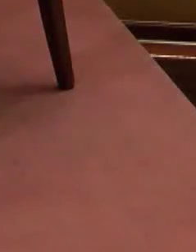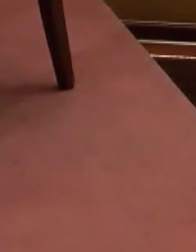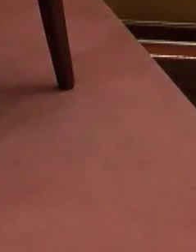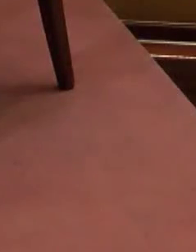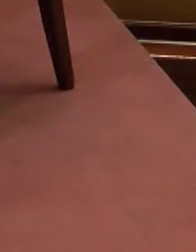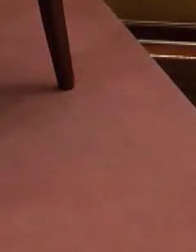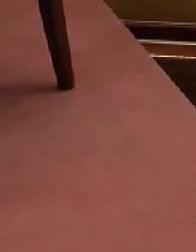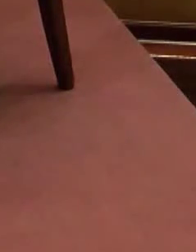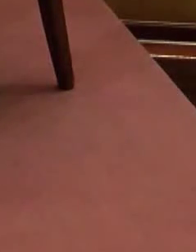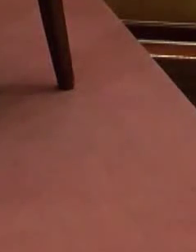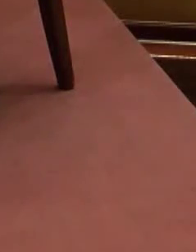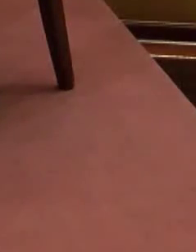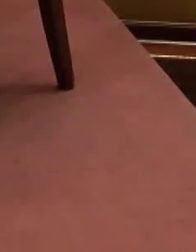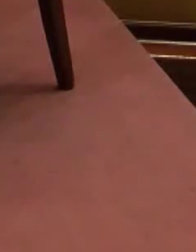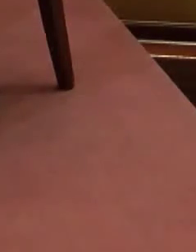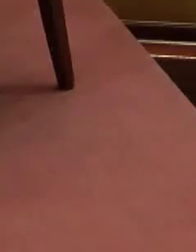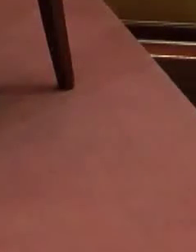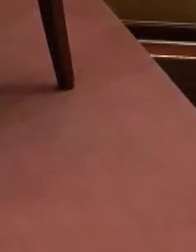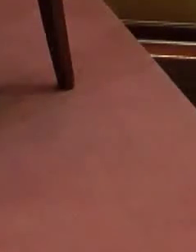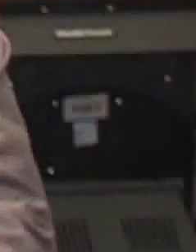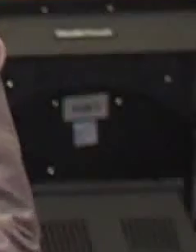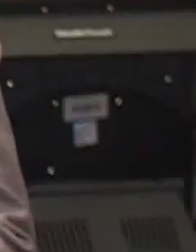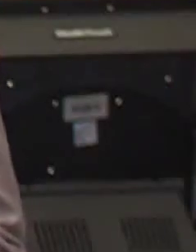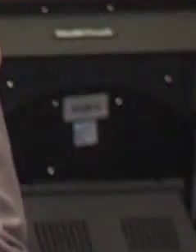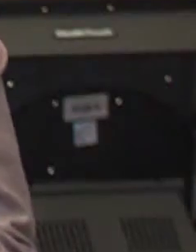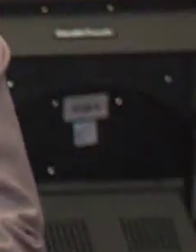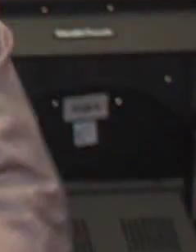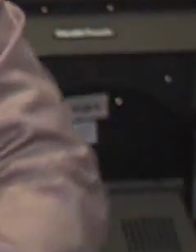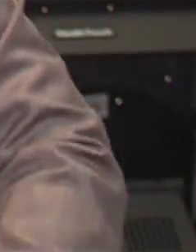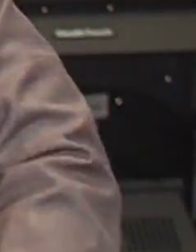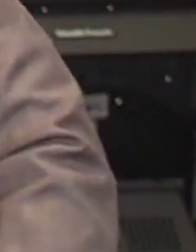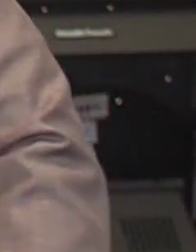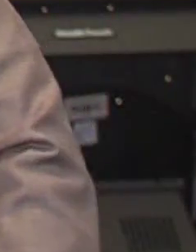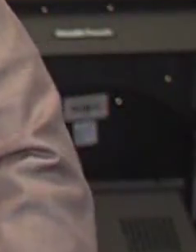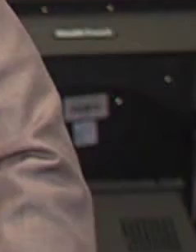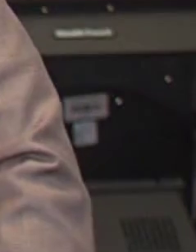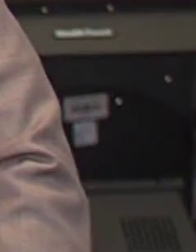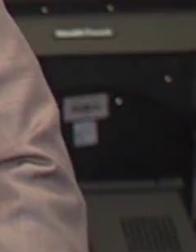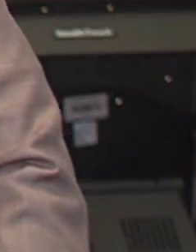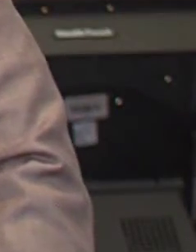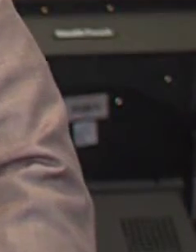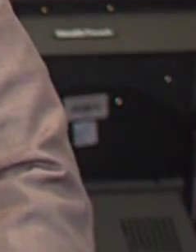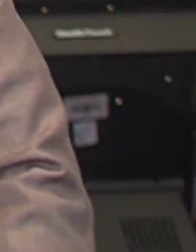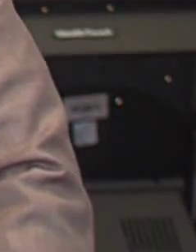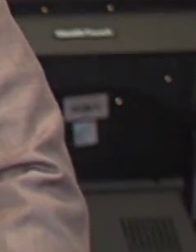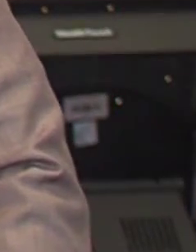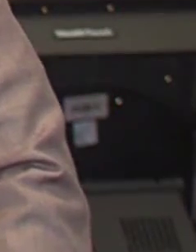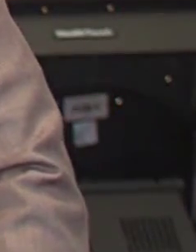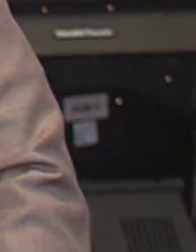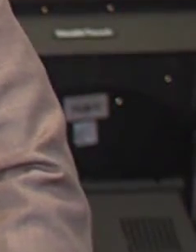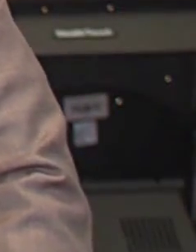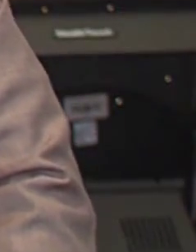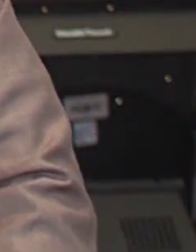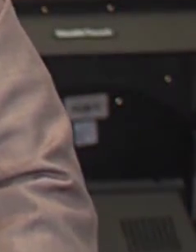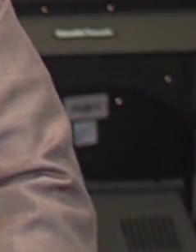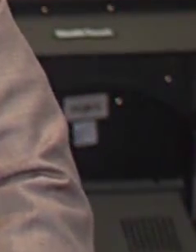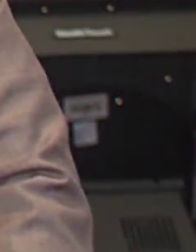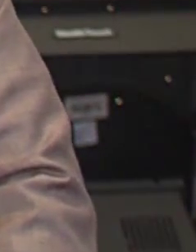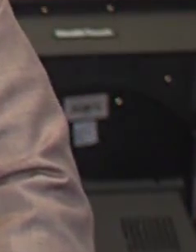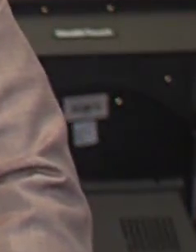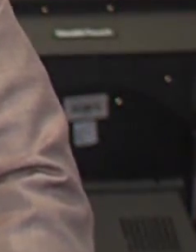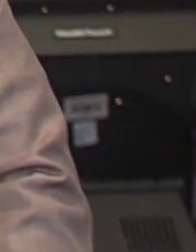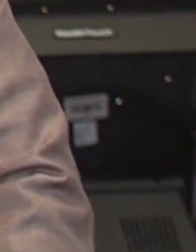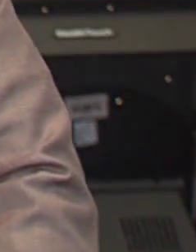ahí nomás y presidente de la cooperativa agropecuaria de inmigrantes conversando sobre este próximo 18 de diciembre que se